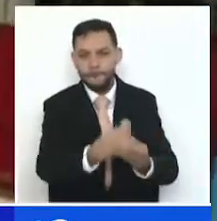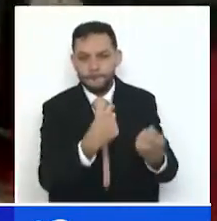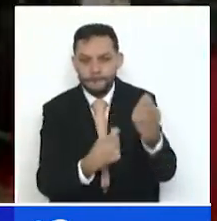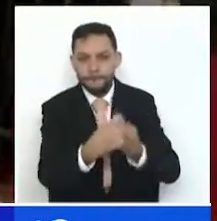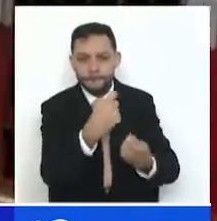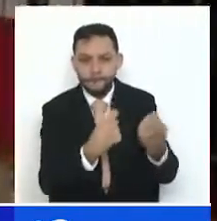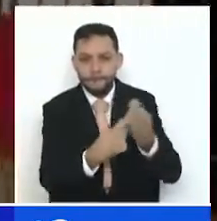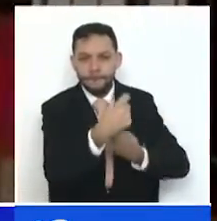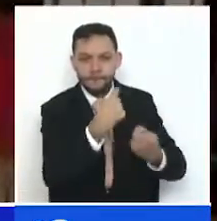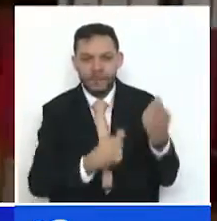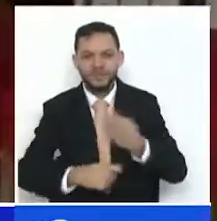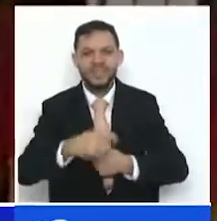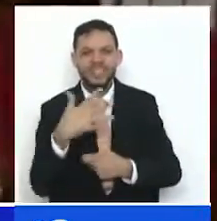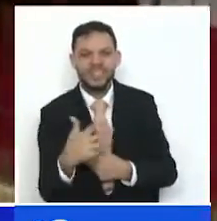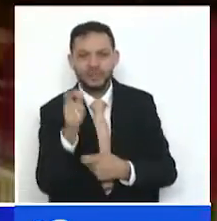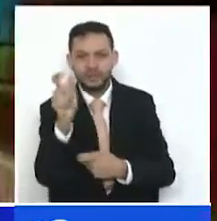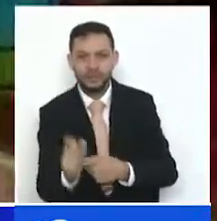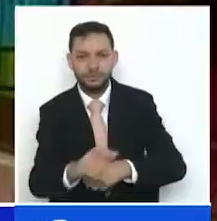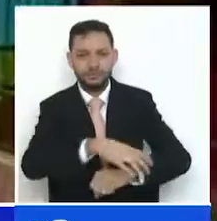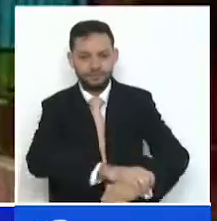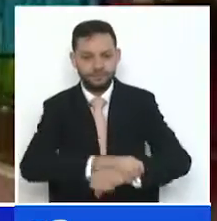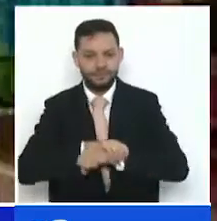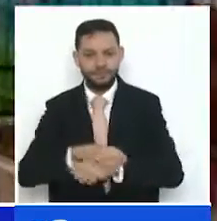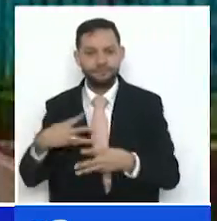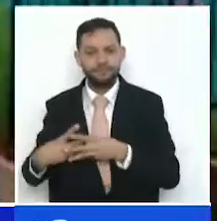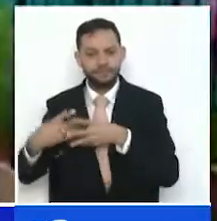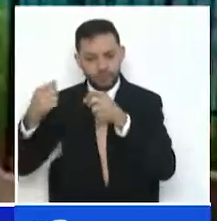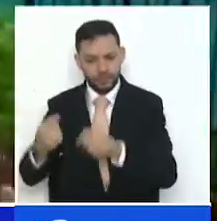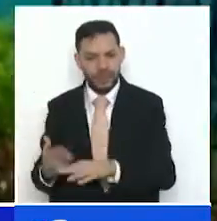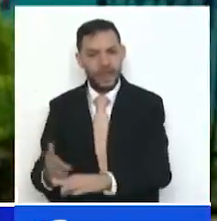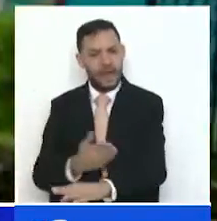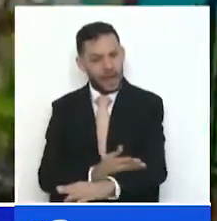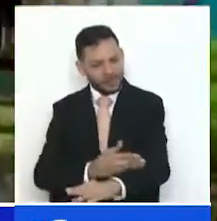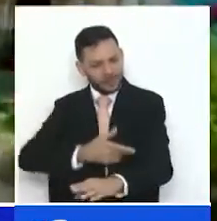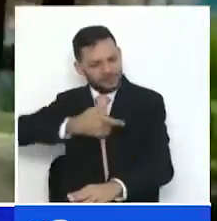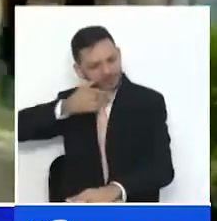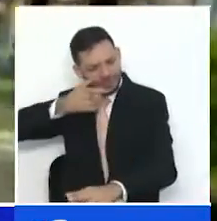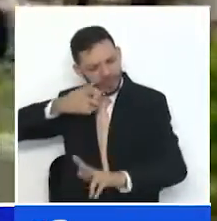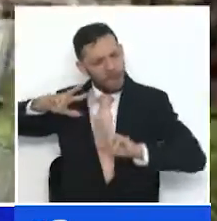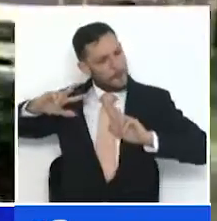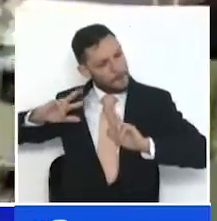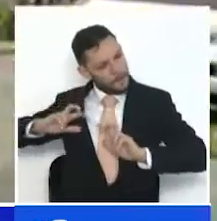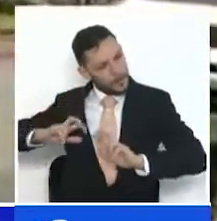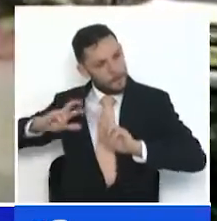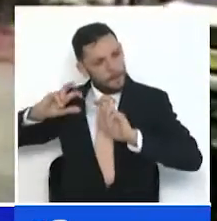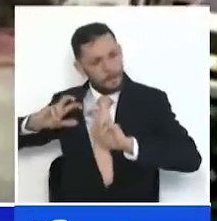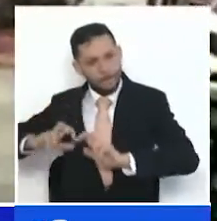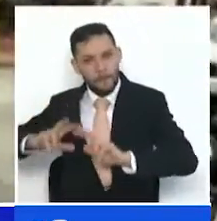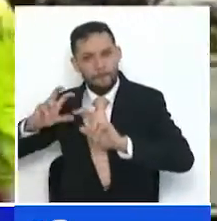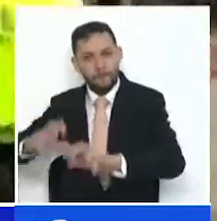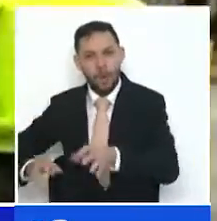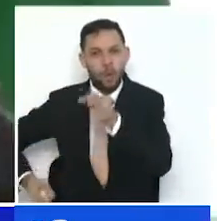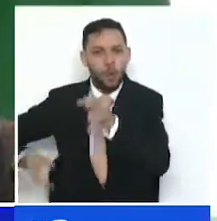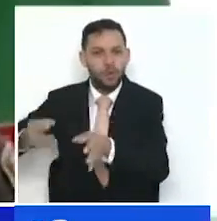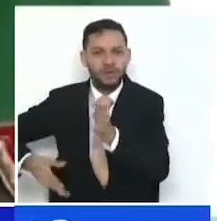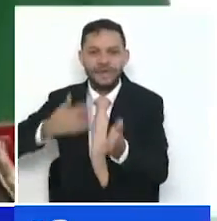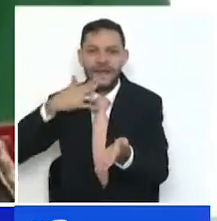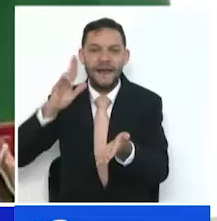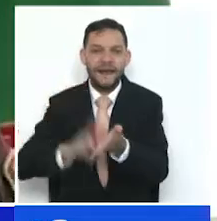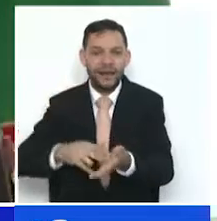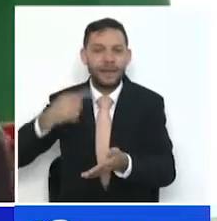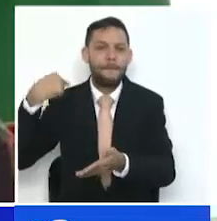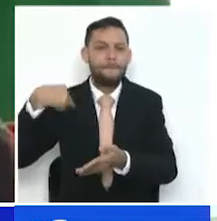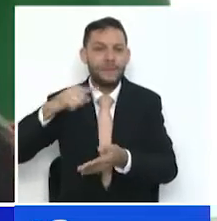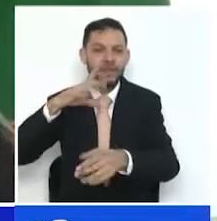5 capturados mediante allanamientos. Este fue el resultado de un operativo donde todos los detenidos eran requeridos por orden judicial.